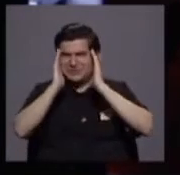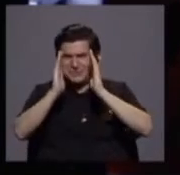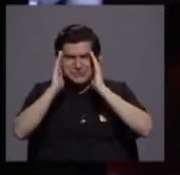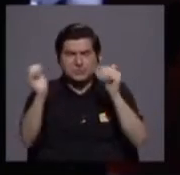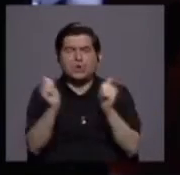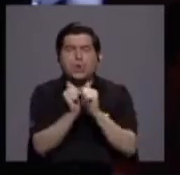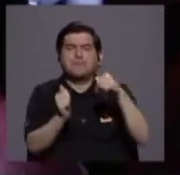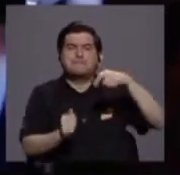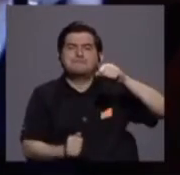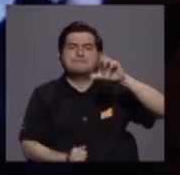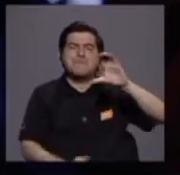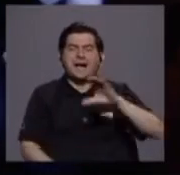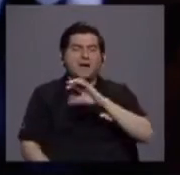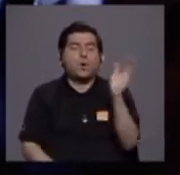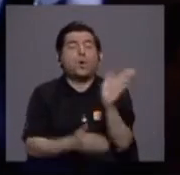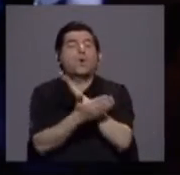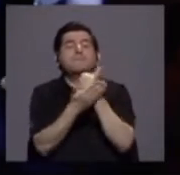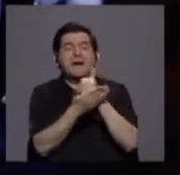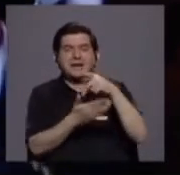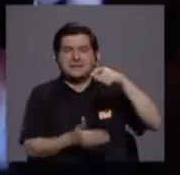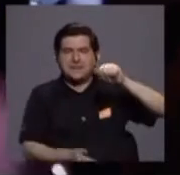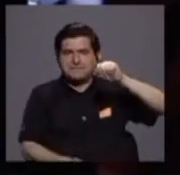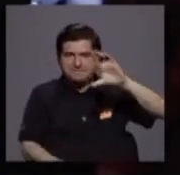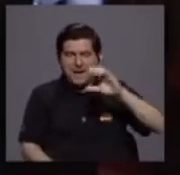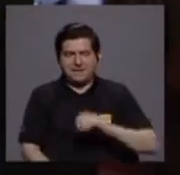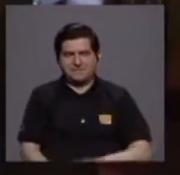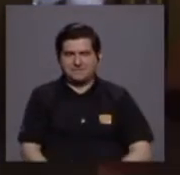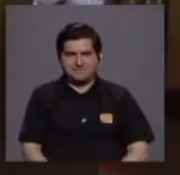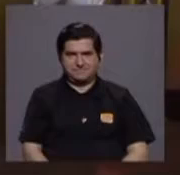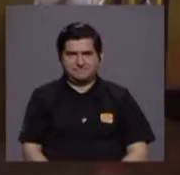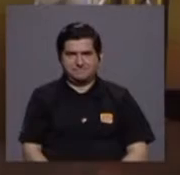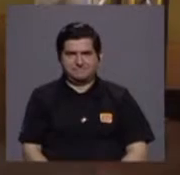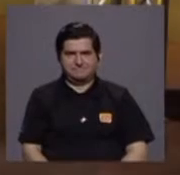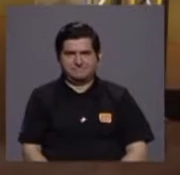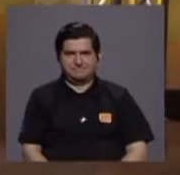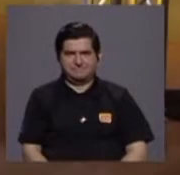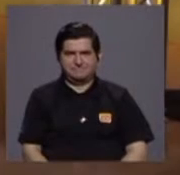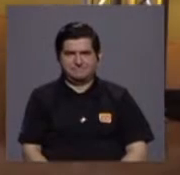PAC, o con una parte del PAC, llamémoslo así. Y